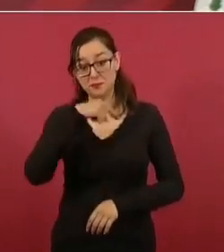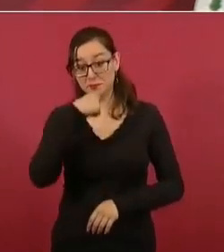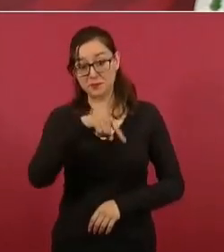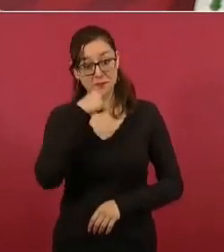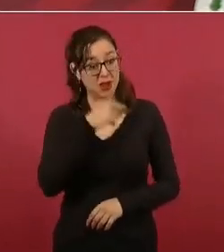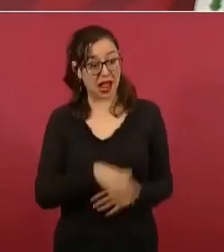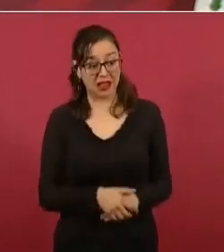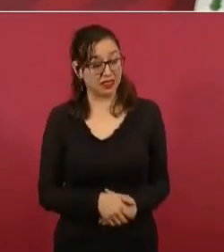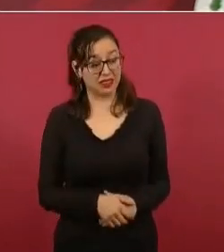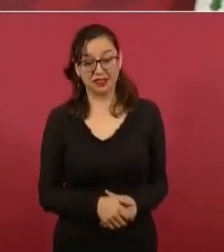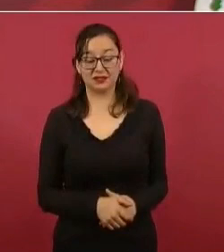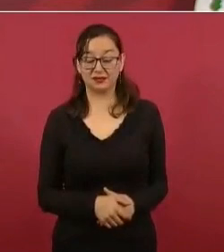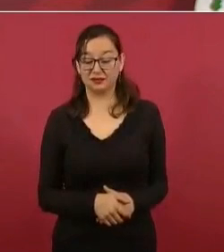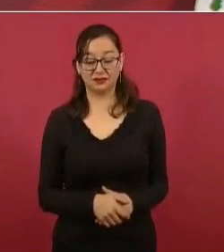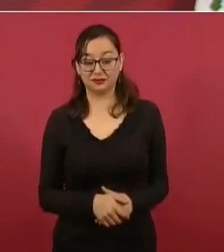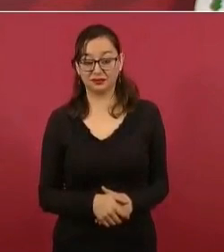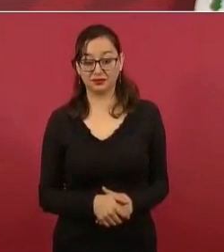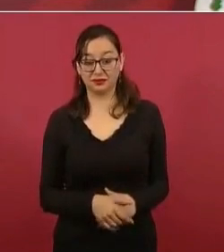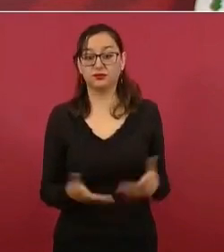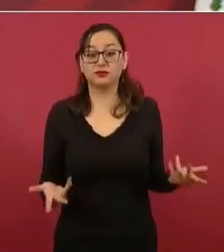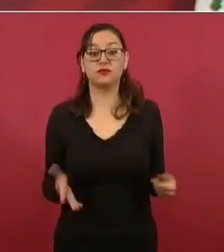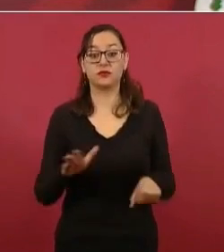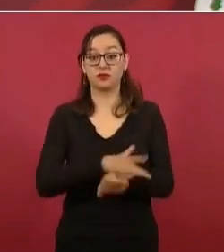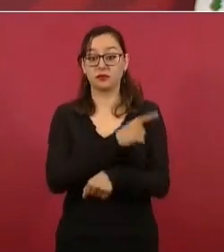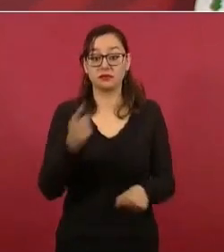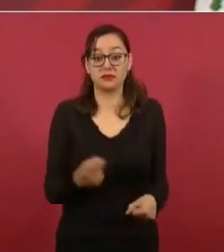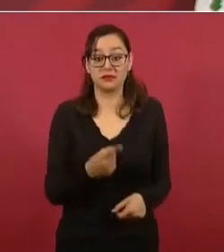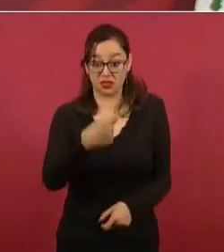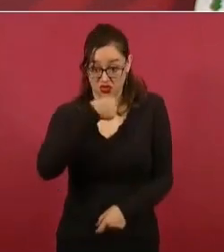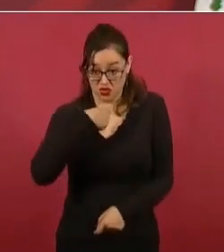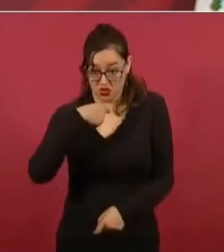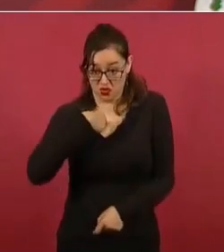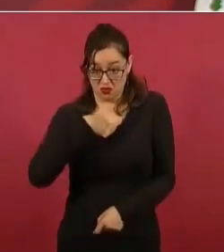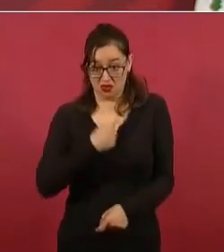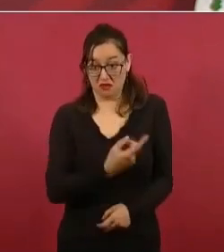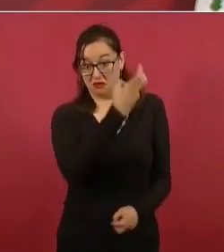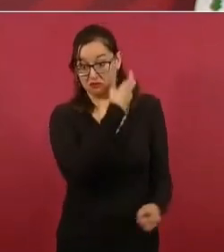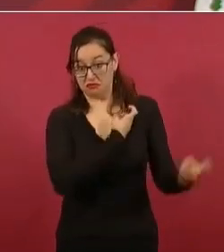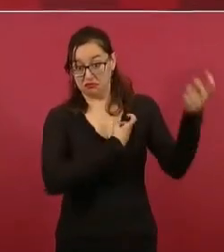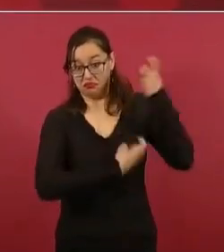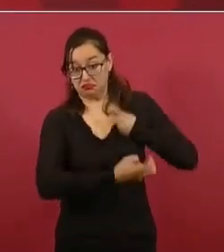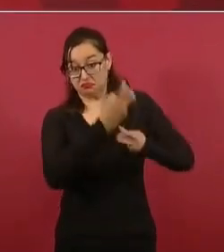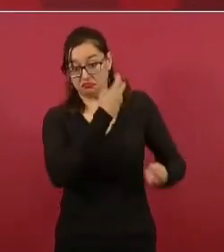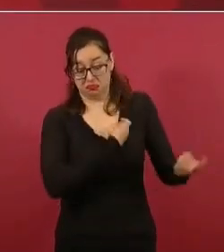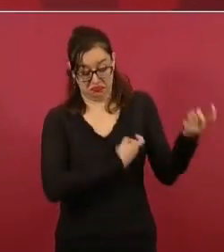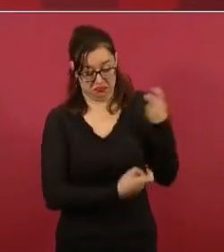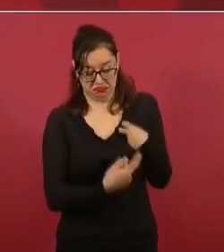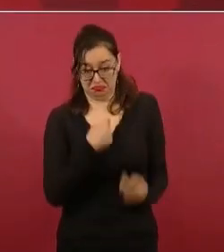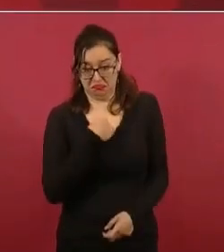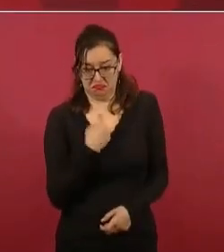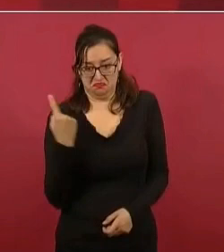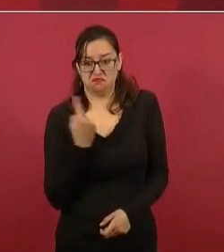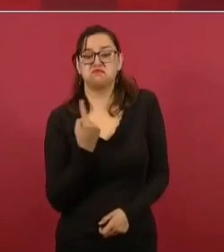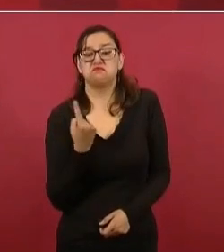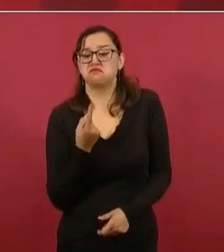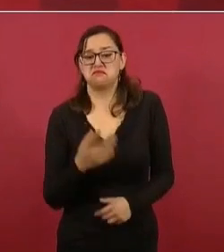porque el principal protagonista, como debe de ser en una democracia, es el pueblo.